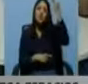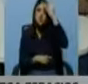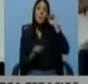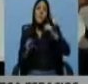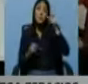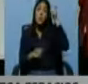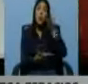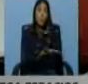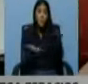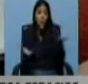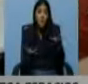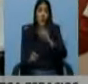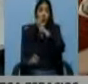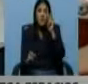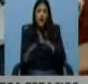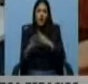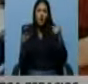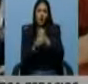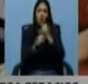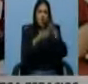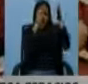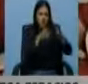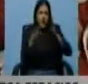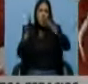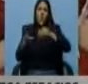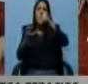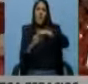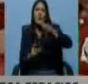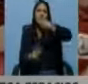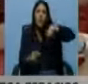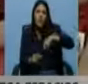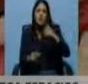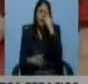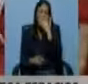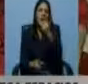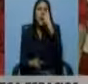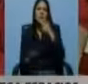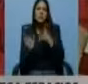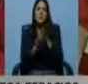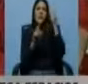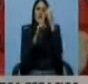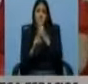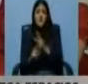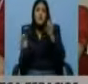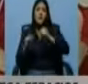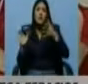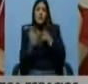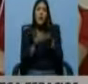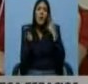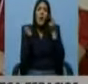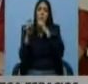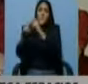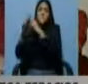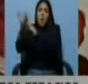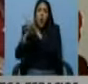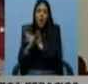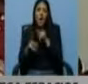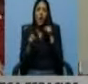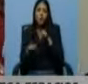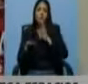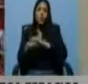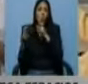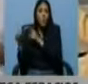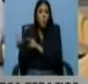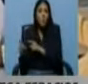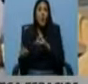venezolano y sobre todo los trabajadores y las trabajadoras del país han sido las principales víctimas del bloqueo criminal y cuando nosotros vemos